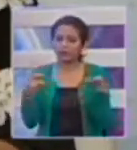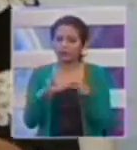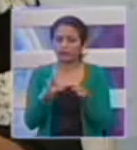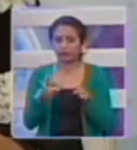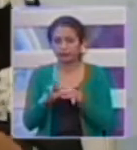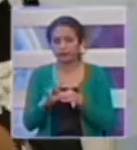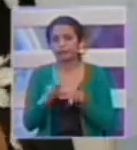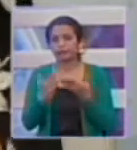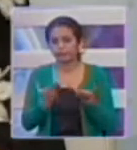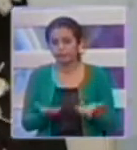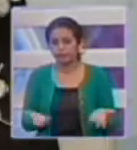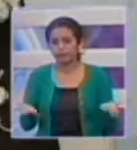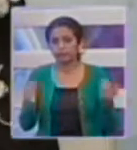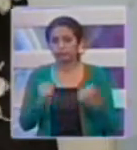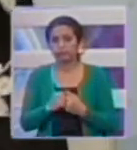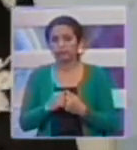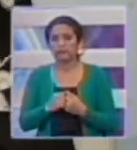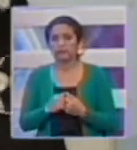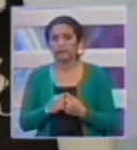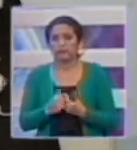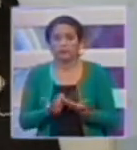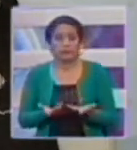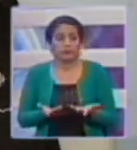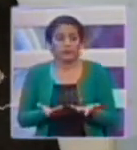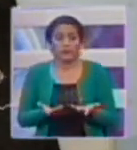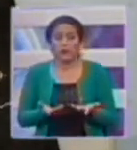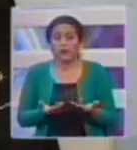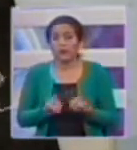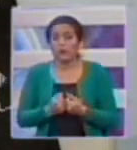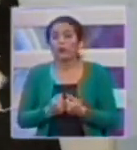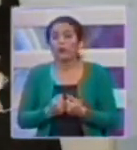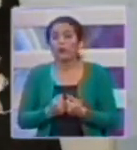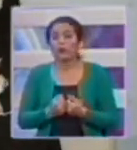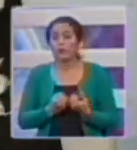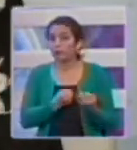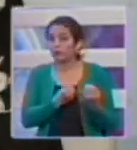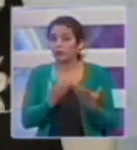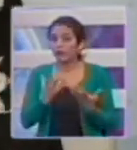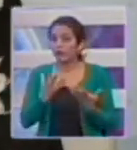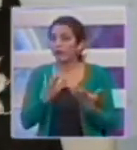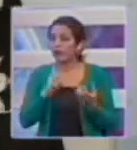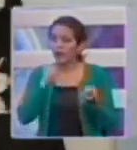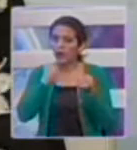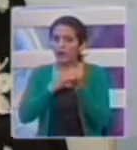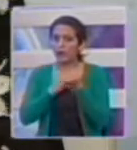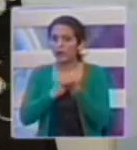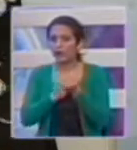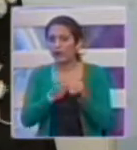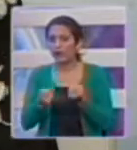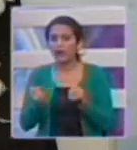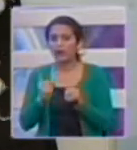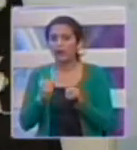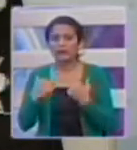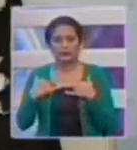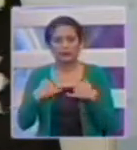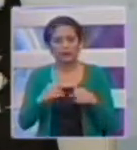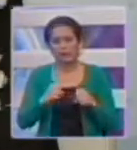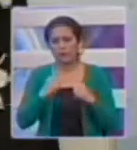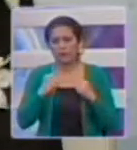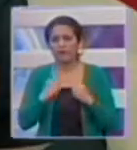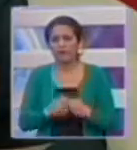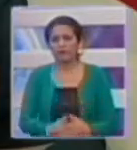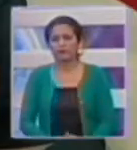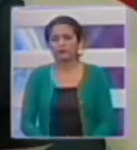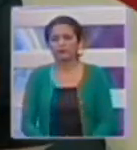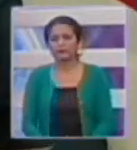pero que van incluso a superar a los nombres, porque hay una gran voluntad de construir una fuerza unitaria en la tendencia. Ahora, no